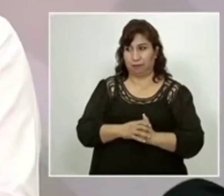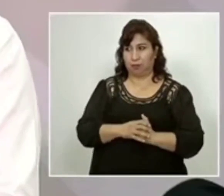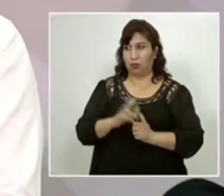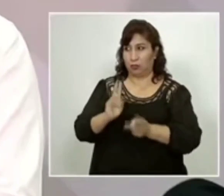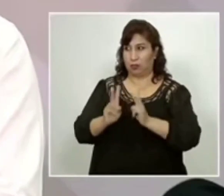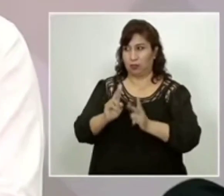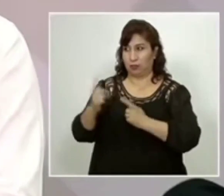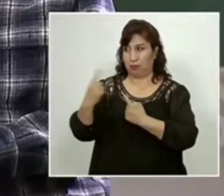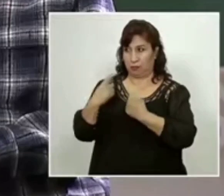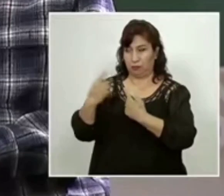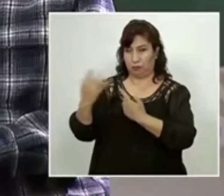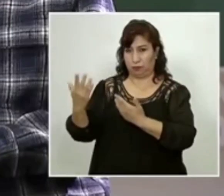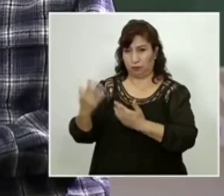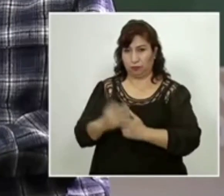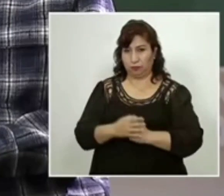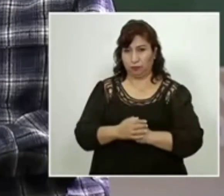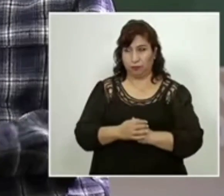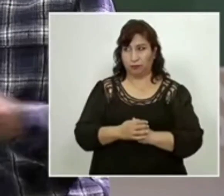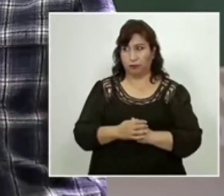platican.